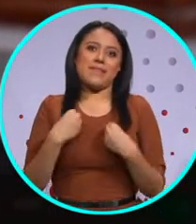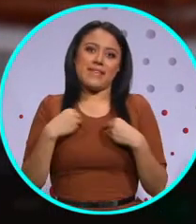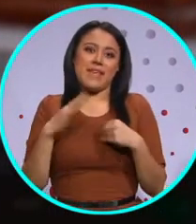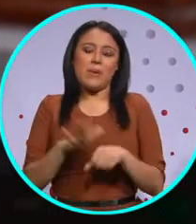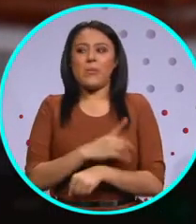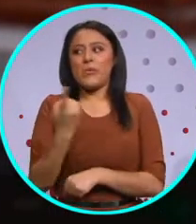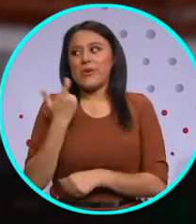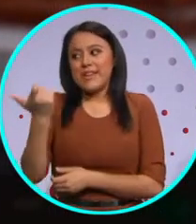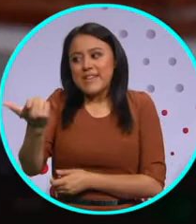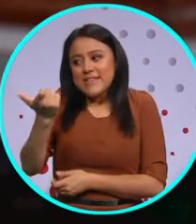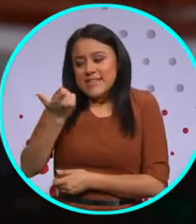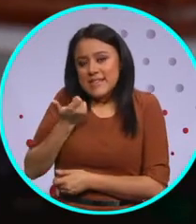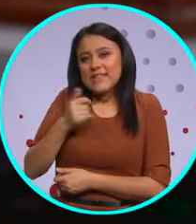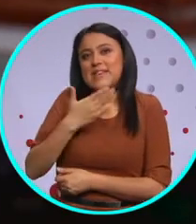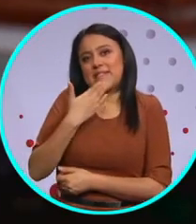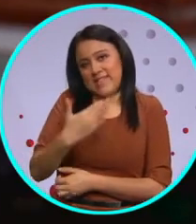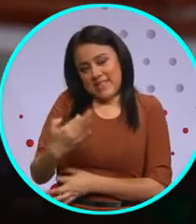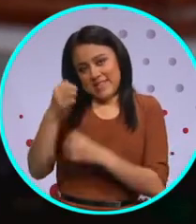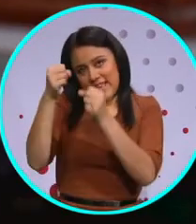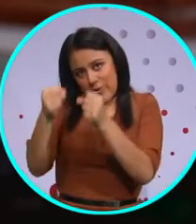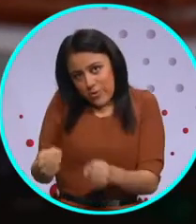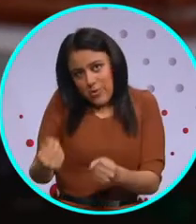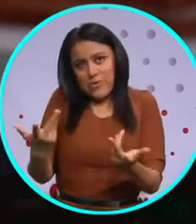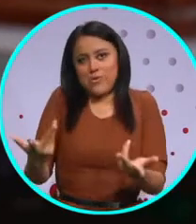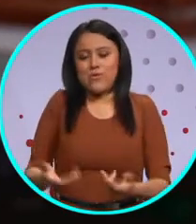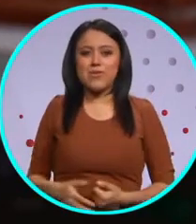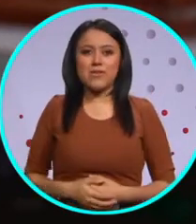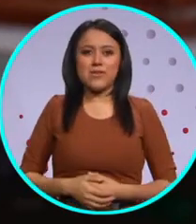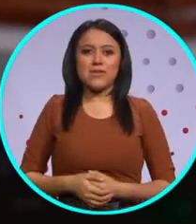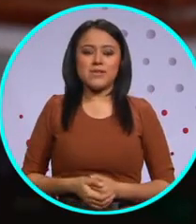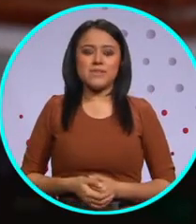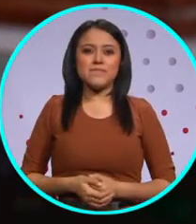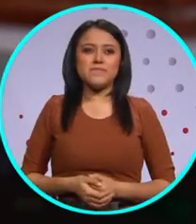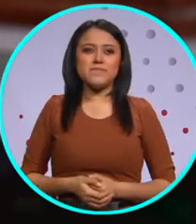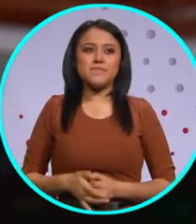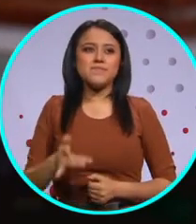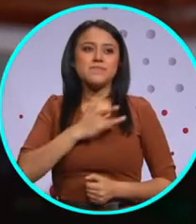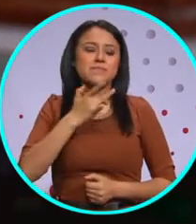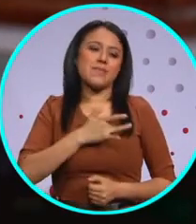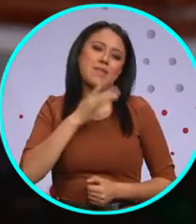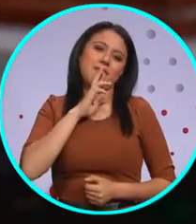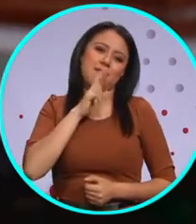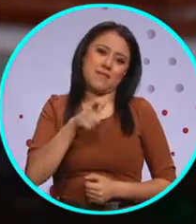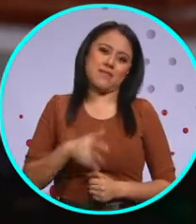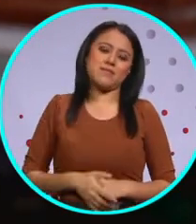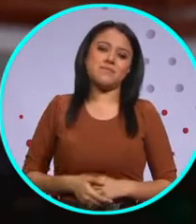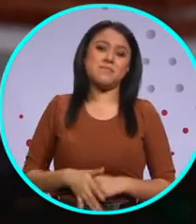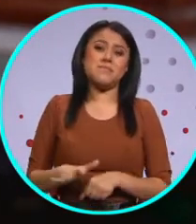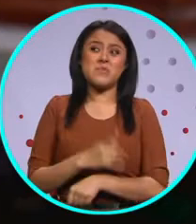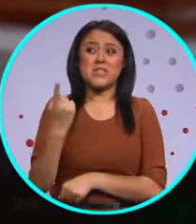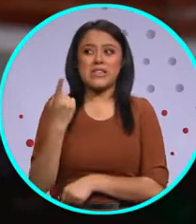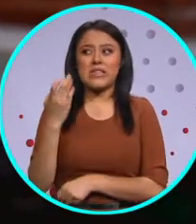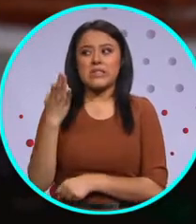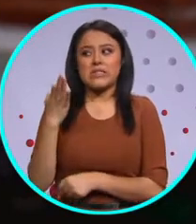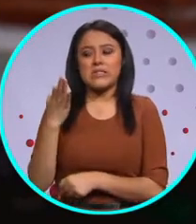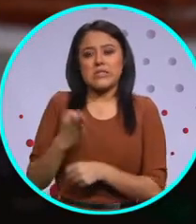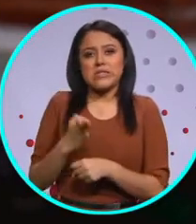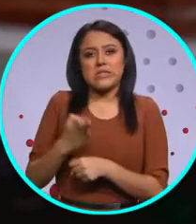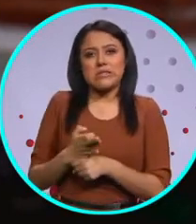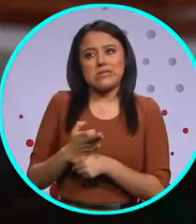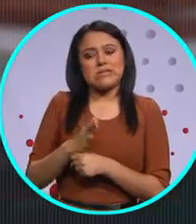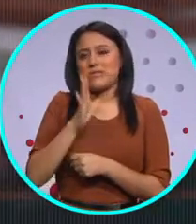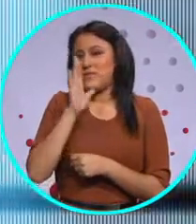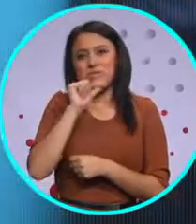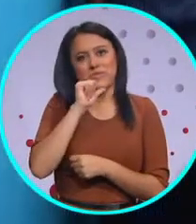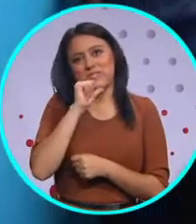tener un ingreso estable entonces ya me sentiría ya mejor porque así ahorita me siento pues bajo de